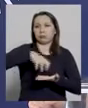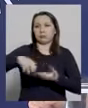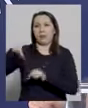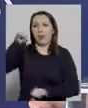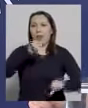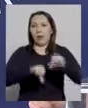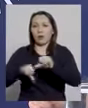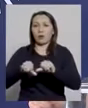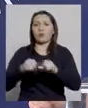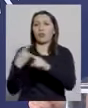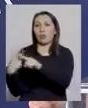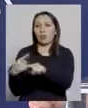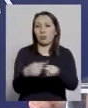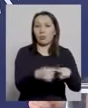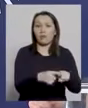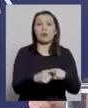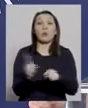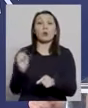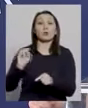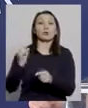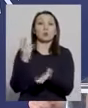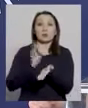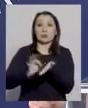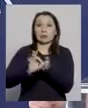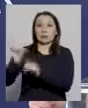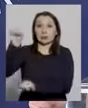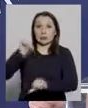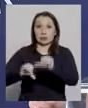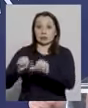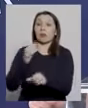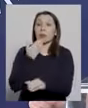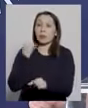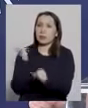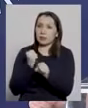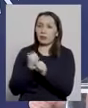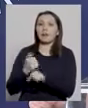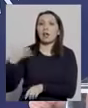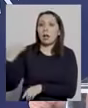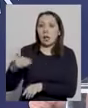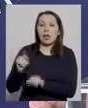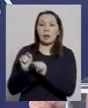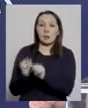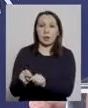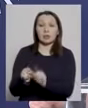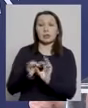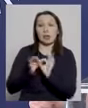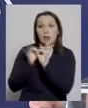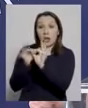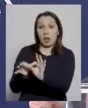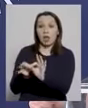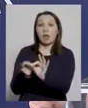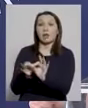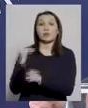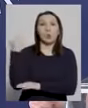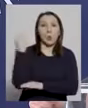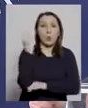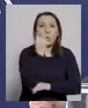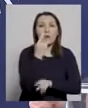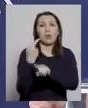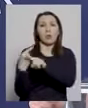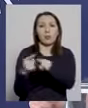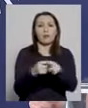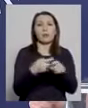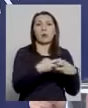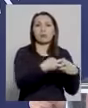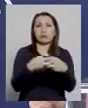laboratorios, y a través de la Subsecretaría de Ciencias, que ha trabajado en forma importante, y agradecemos a las universidades, a las